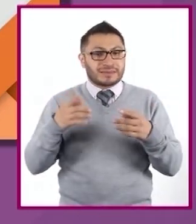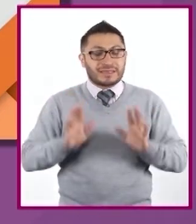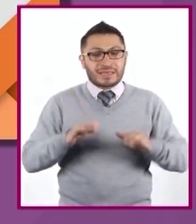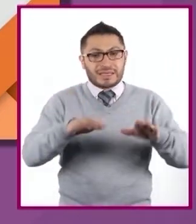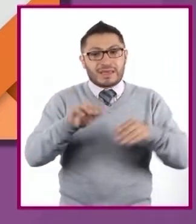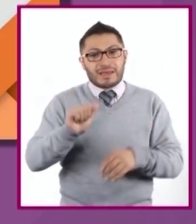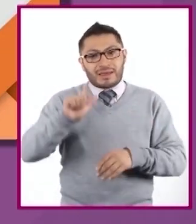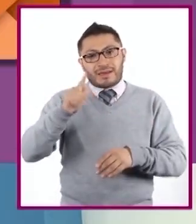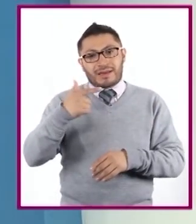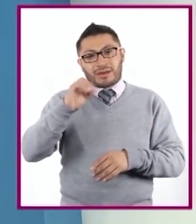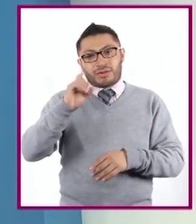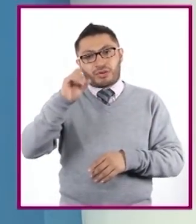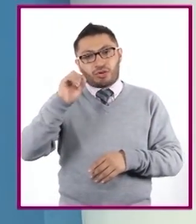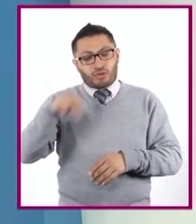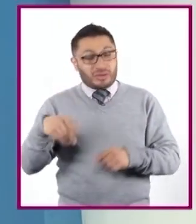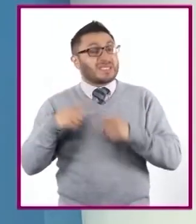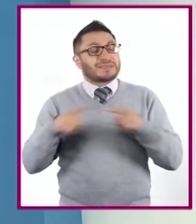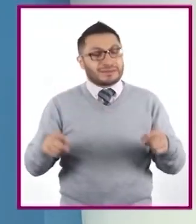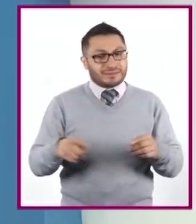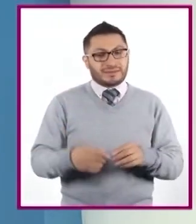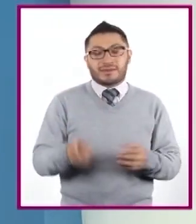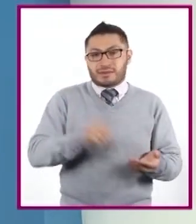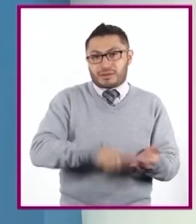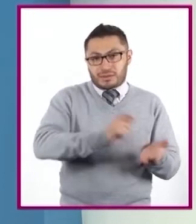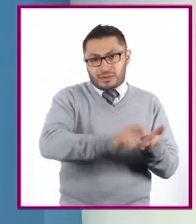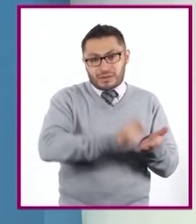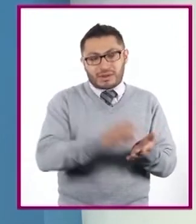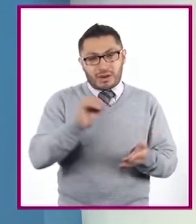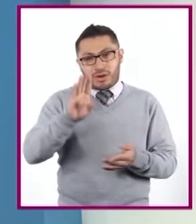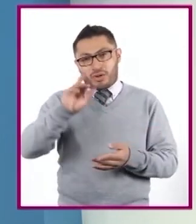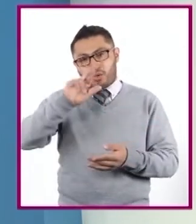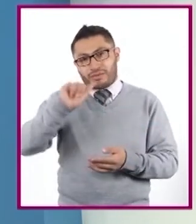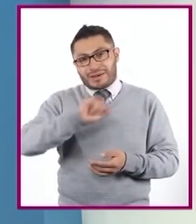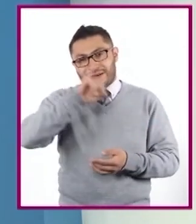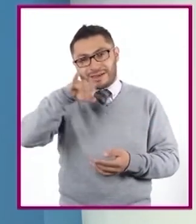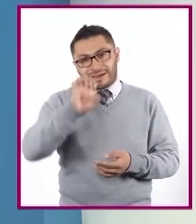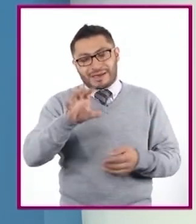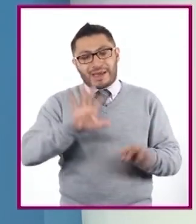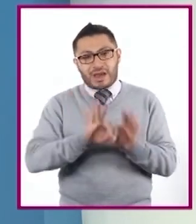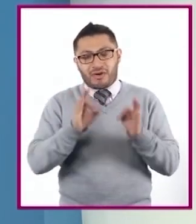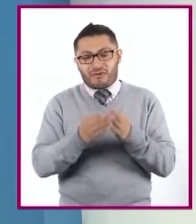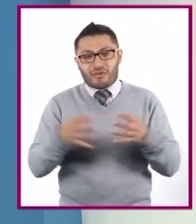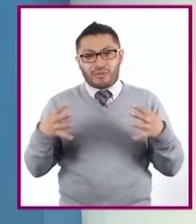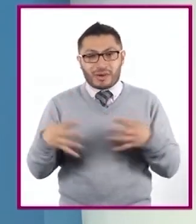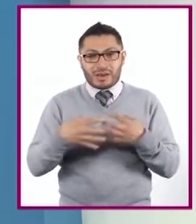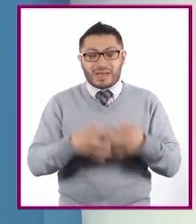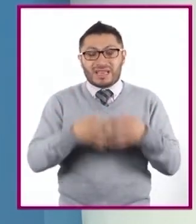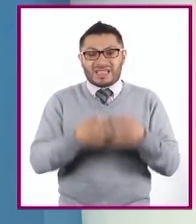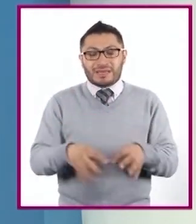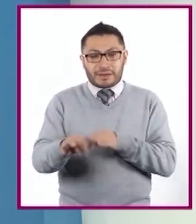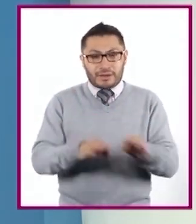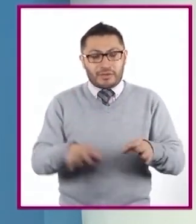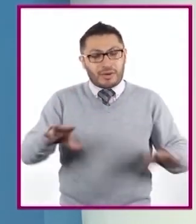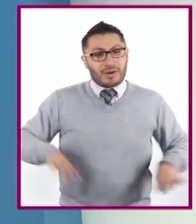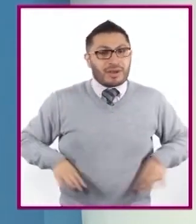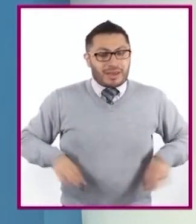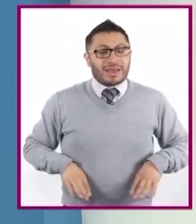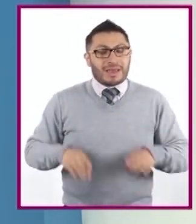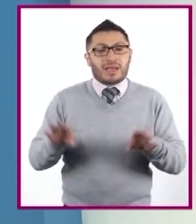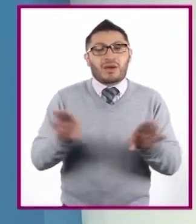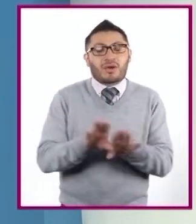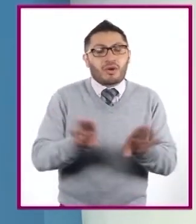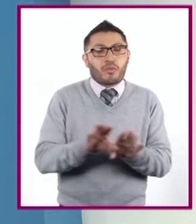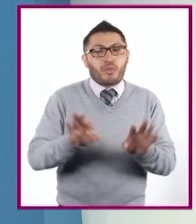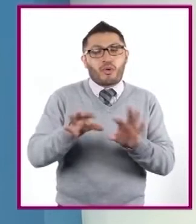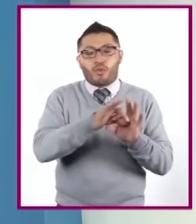algodón. En el texto, el obraje como sistema de producción se caracteriza así al obraje como